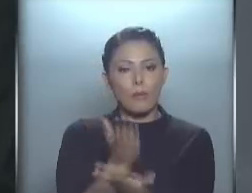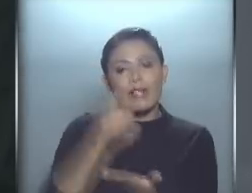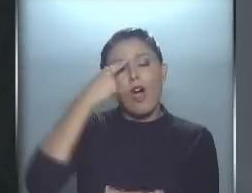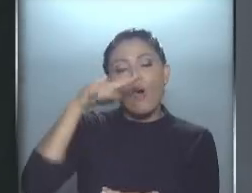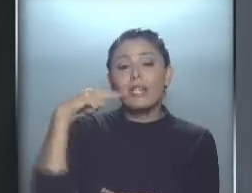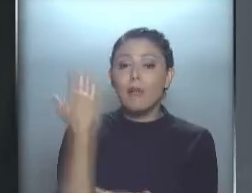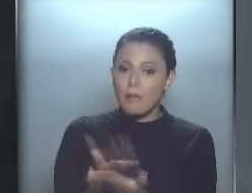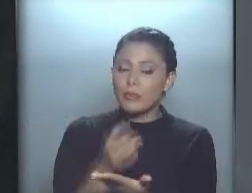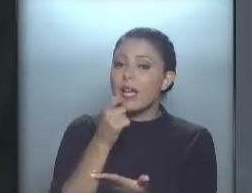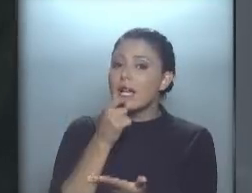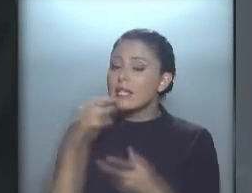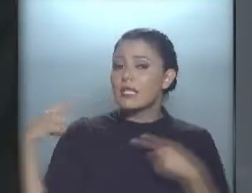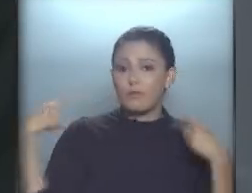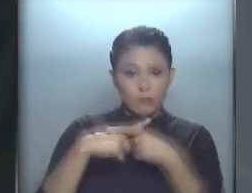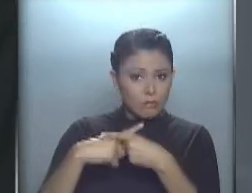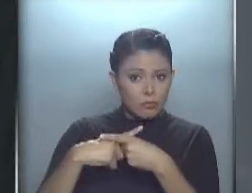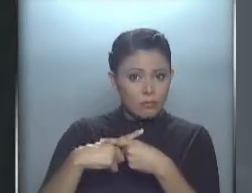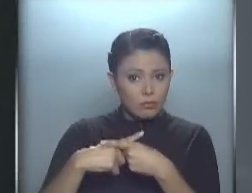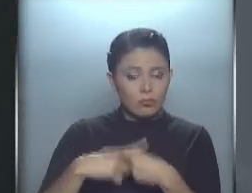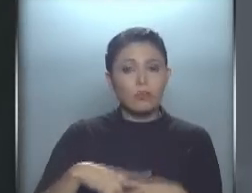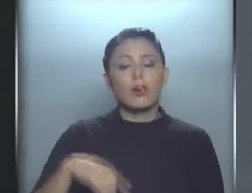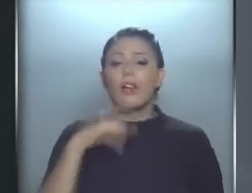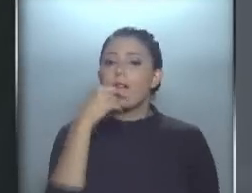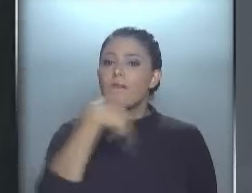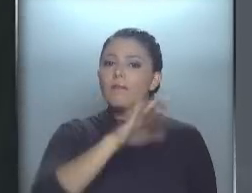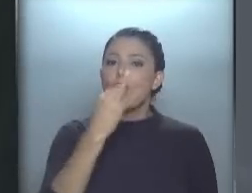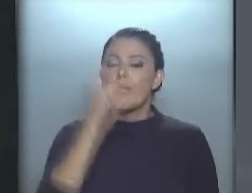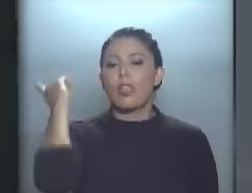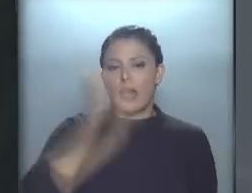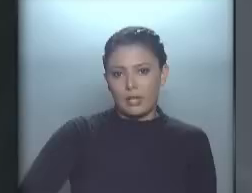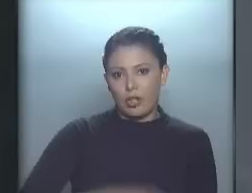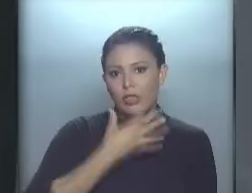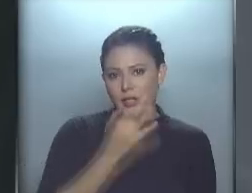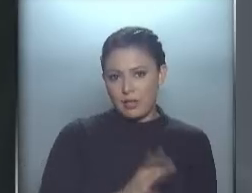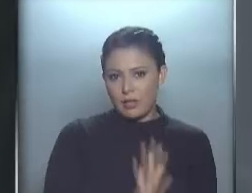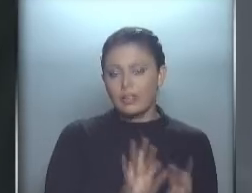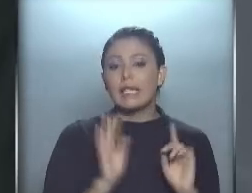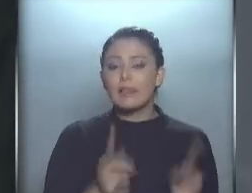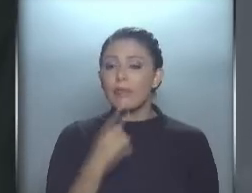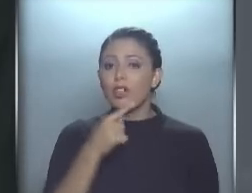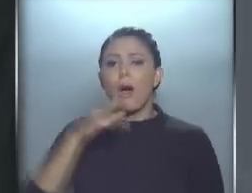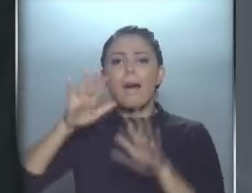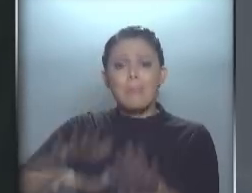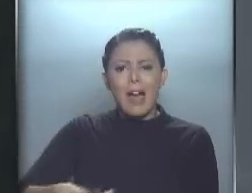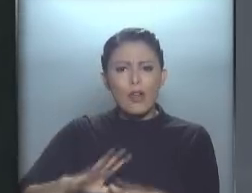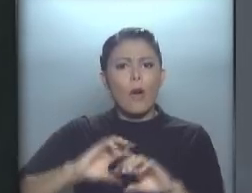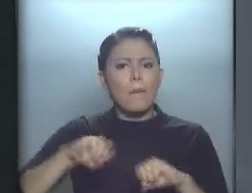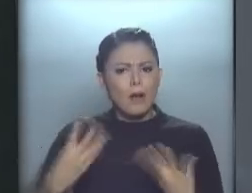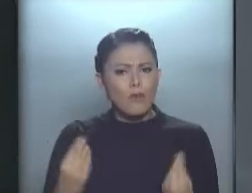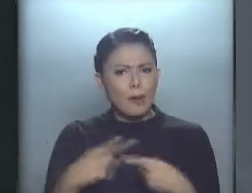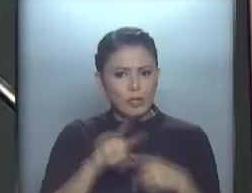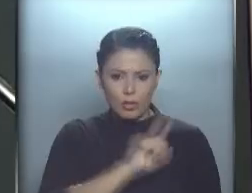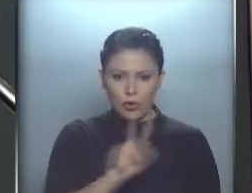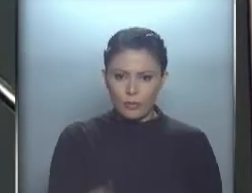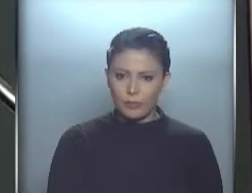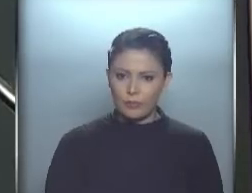y de no llegar a un acuerdo será establecido a través de un decreto además señaló que un paro no es el mejor clima para una